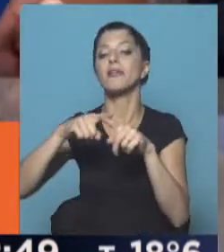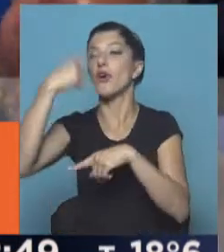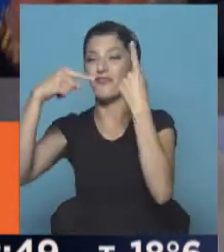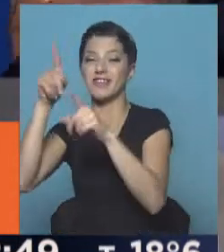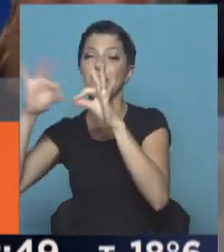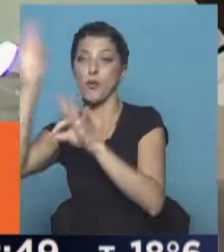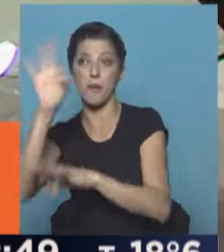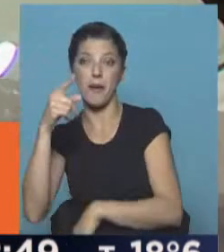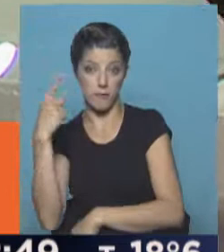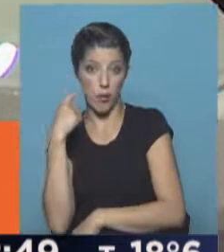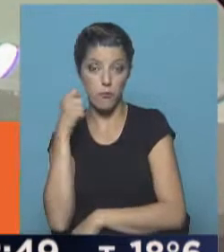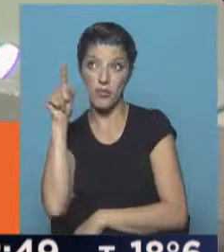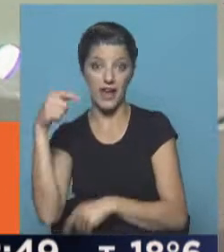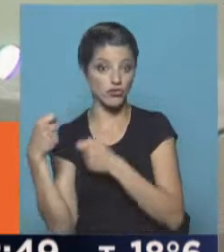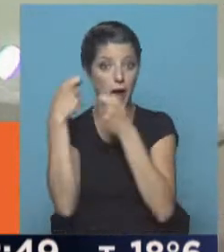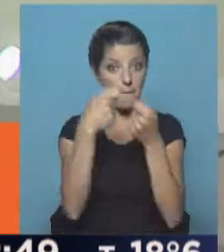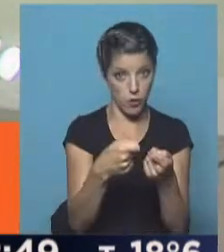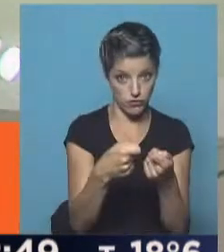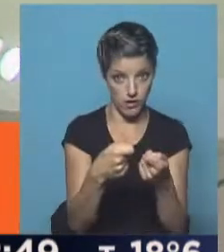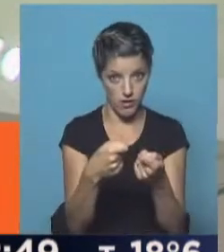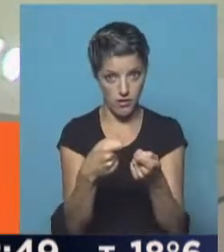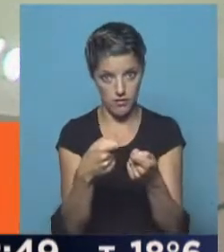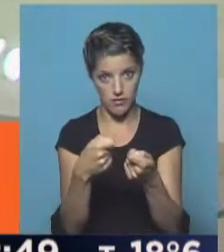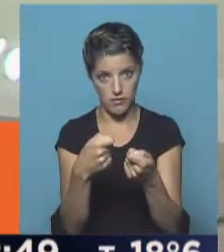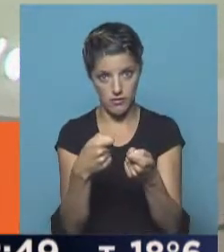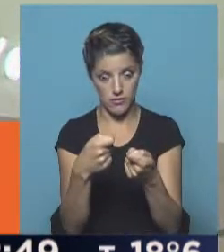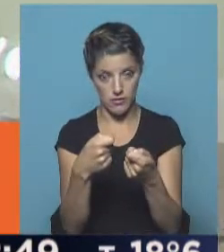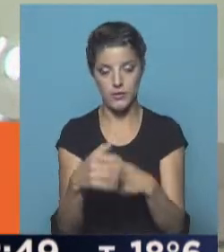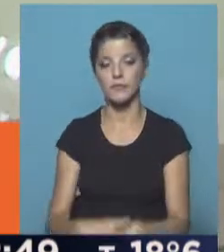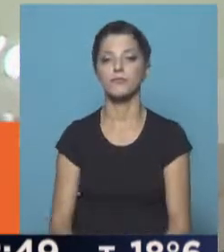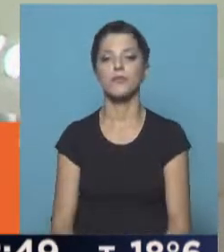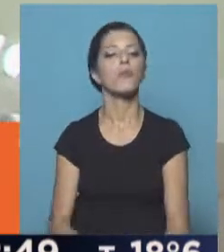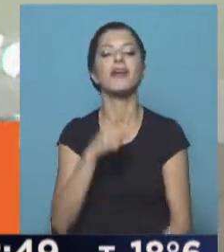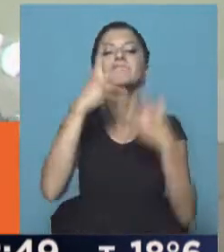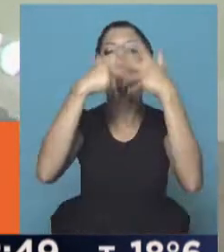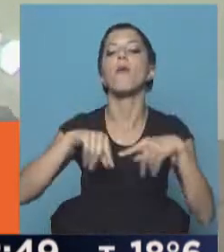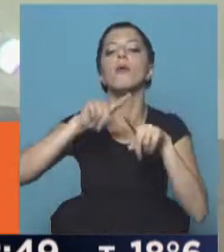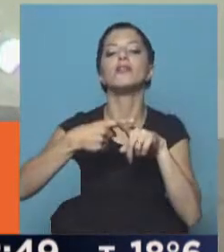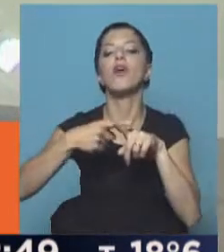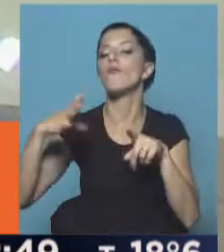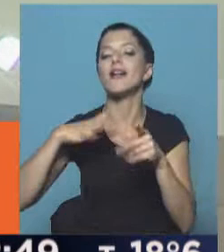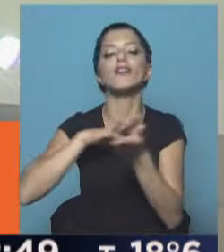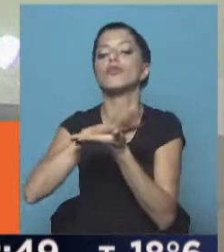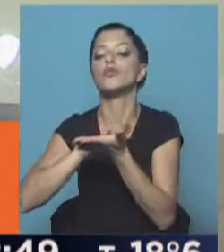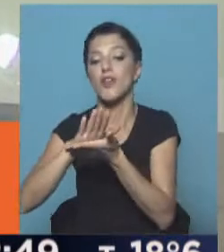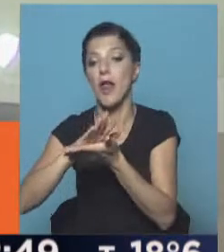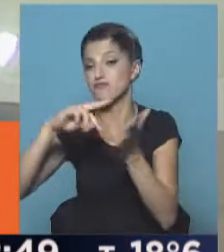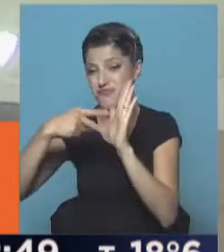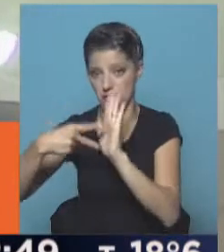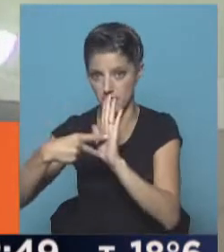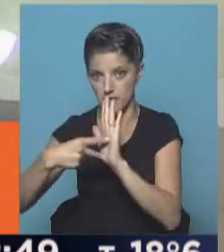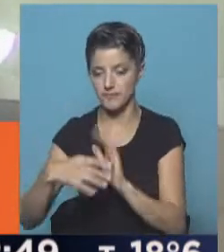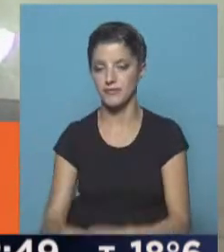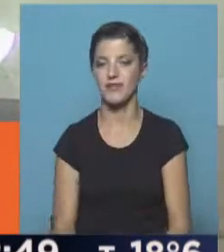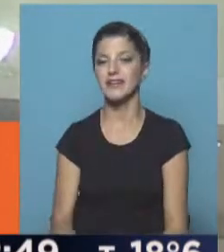respuesta a la falta de soluciones en cuanto al armado del sistema político tradicional, ¿no? Los republicanos igual parecen ya atrapados,